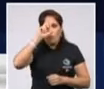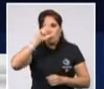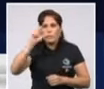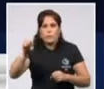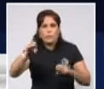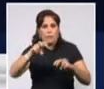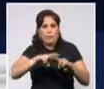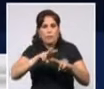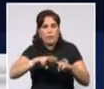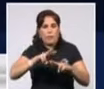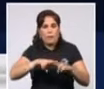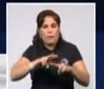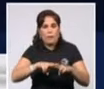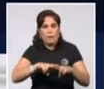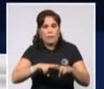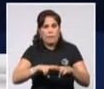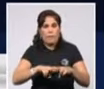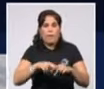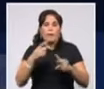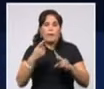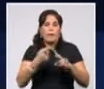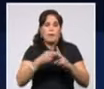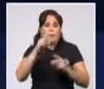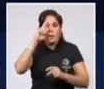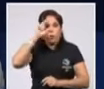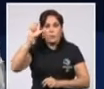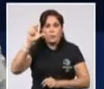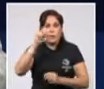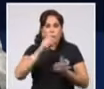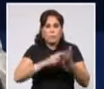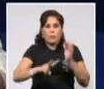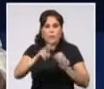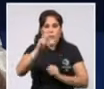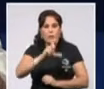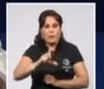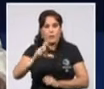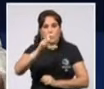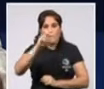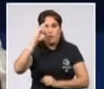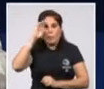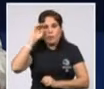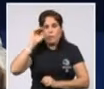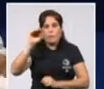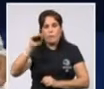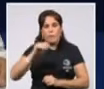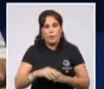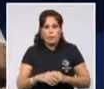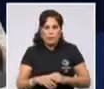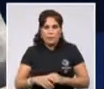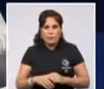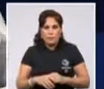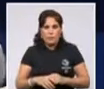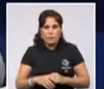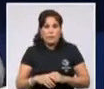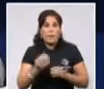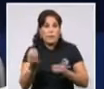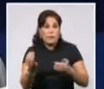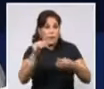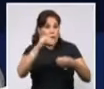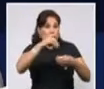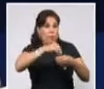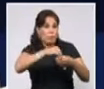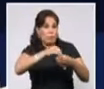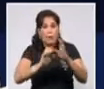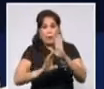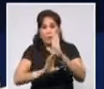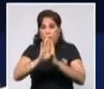Habana y hospitales de Camagüey ingresados. Se incorpora, viendo la evolución de